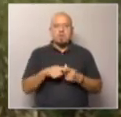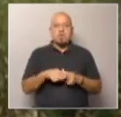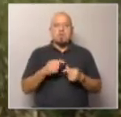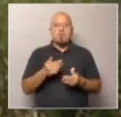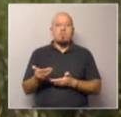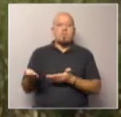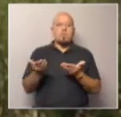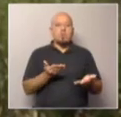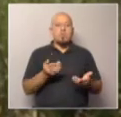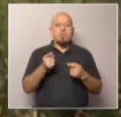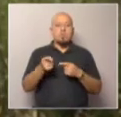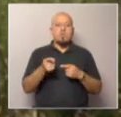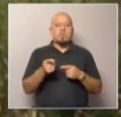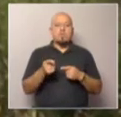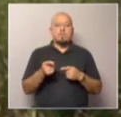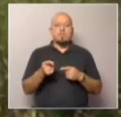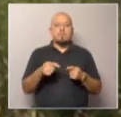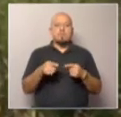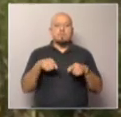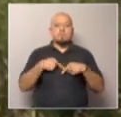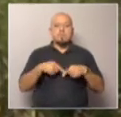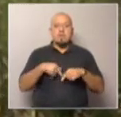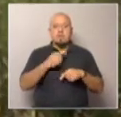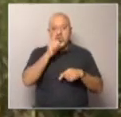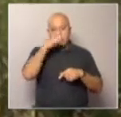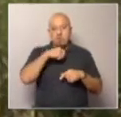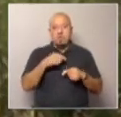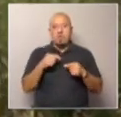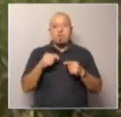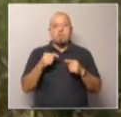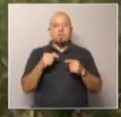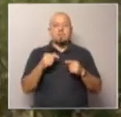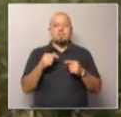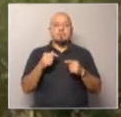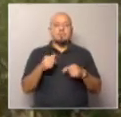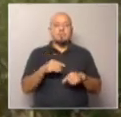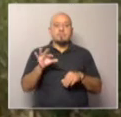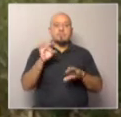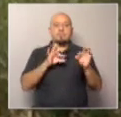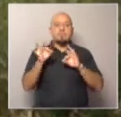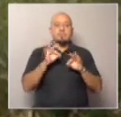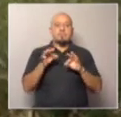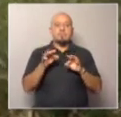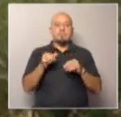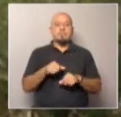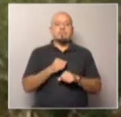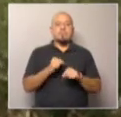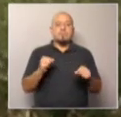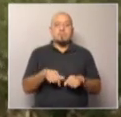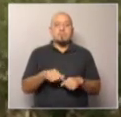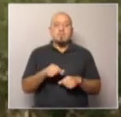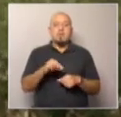presentan una iniciativa a la Intendencia de Montevideo y bueno, a través de la selección de un jurado, pueden llegar a